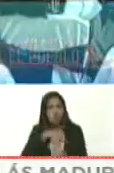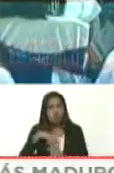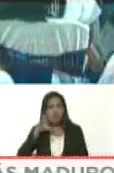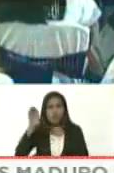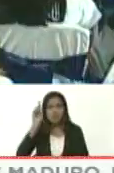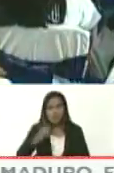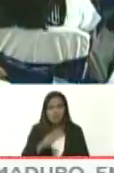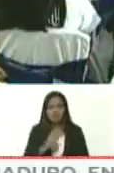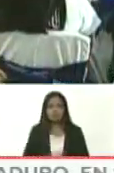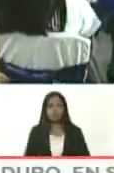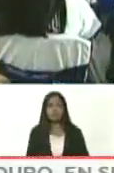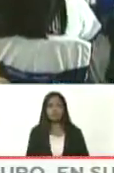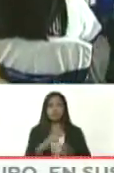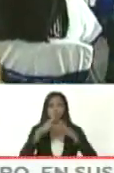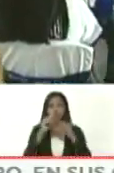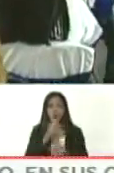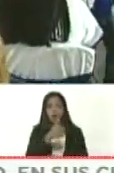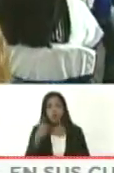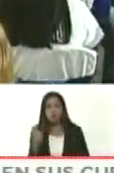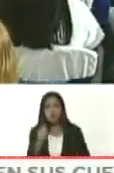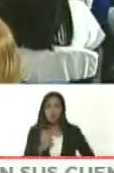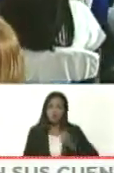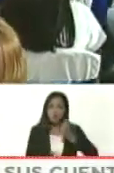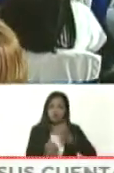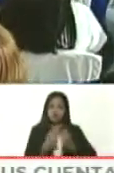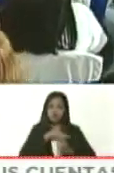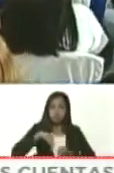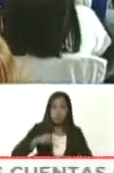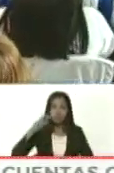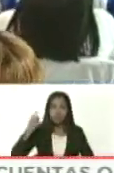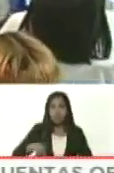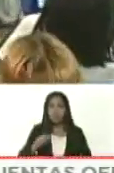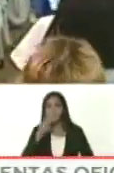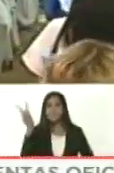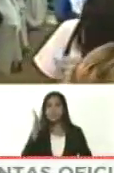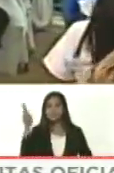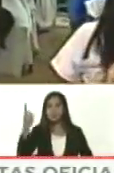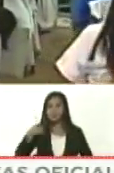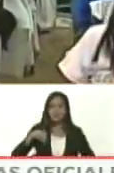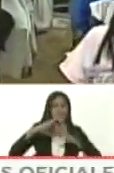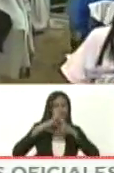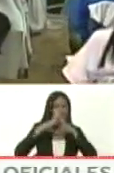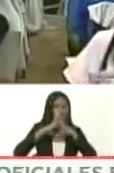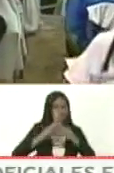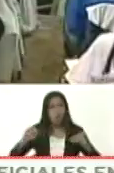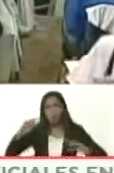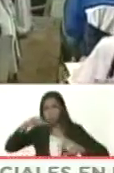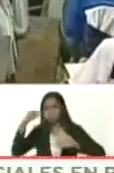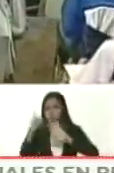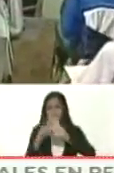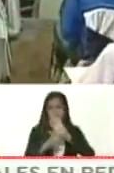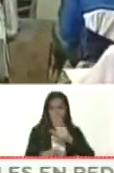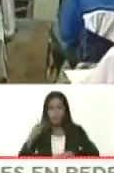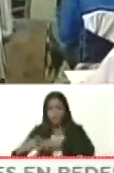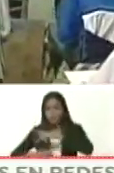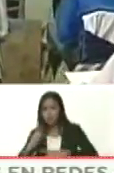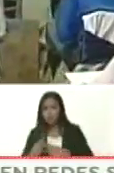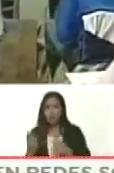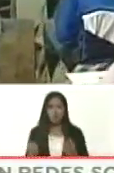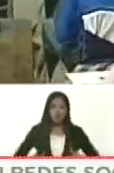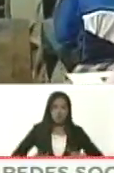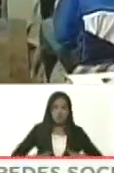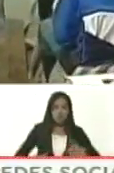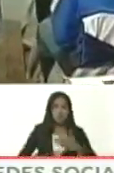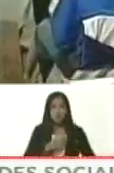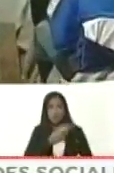país y toda la potencialidad que tenemos, que Venezuela lo tiene todo para producir con